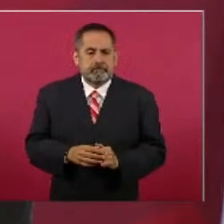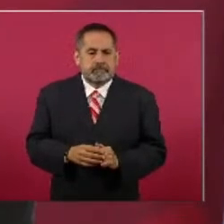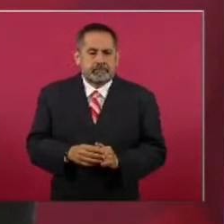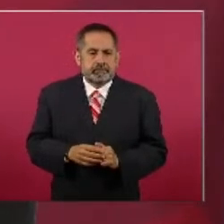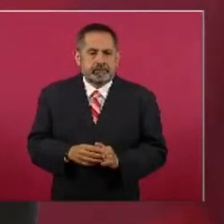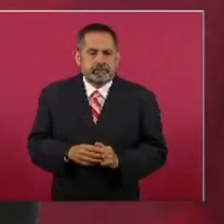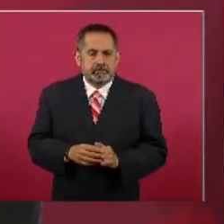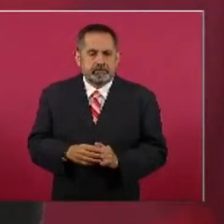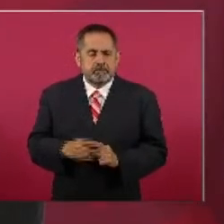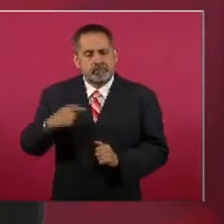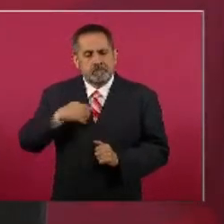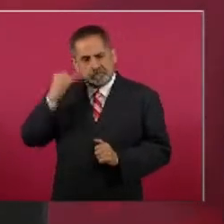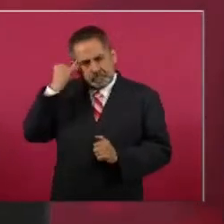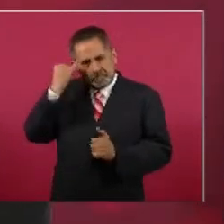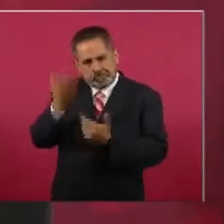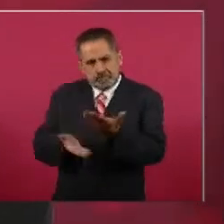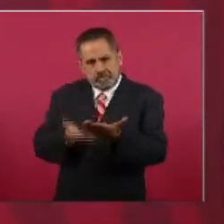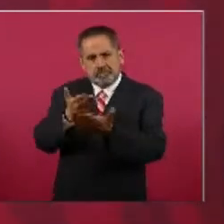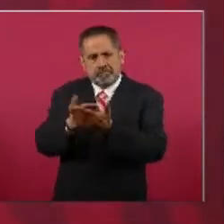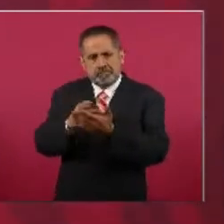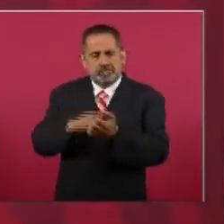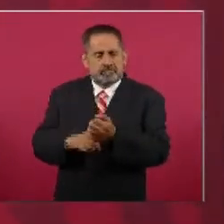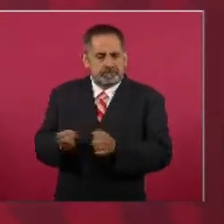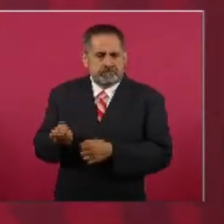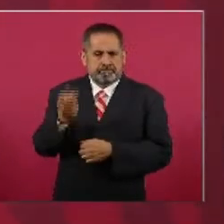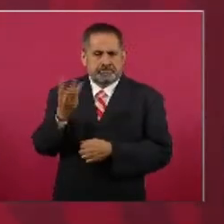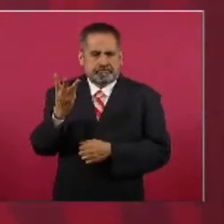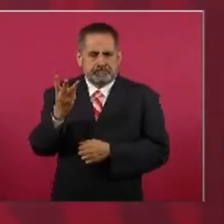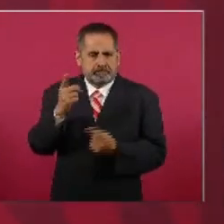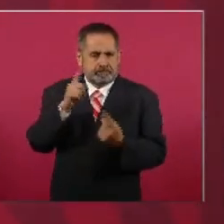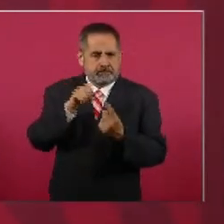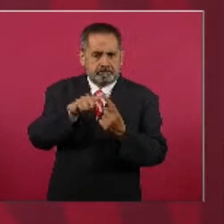pero yo propondría a 3